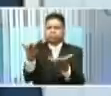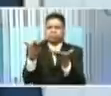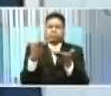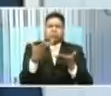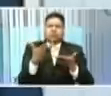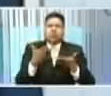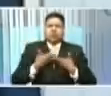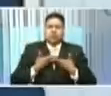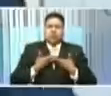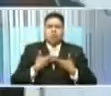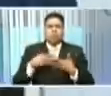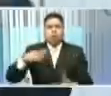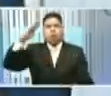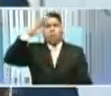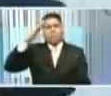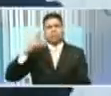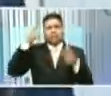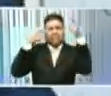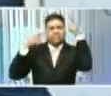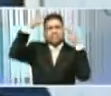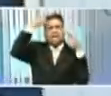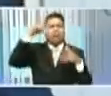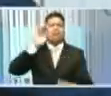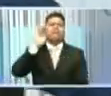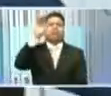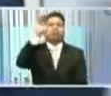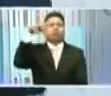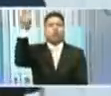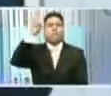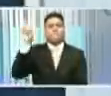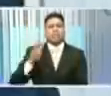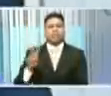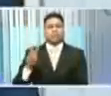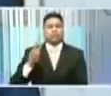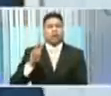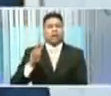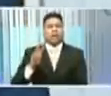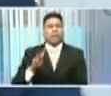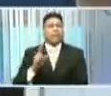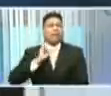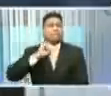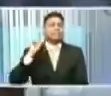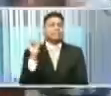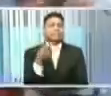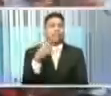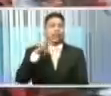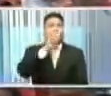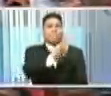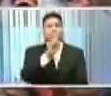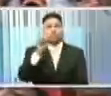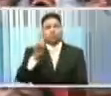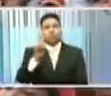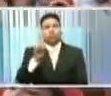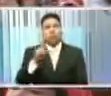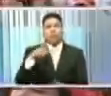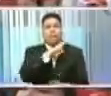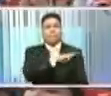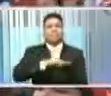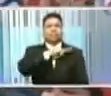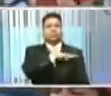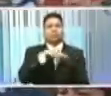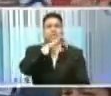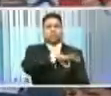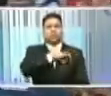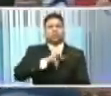el comandante Hugo Chávez al futuro de Venezuela para el resto del siglo XXI. Las misiones socialistas.